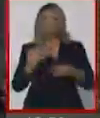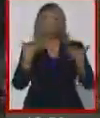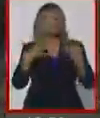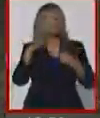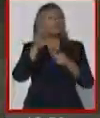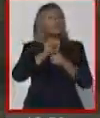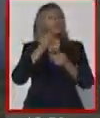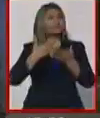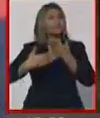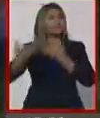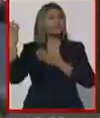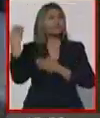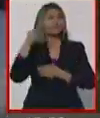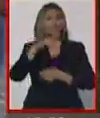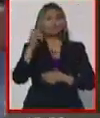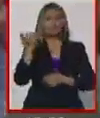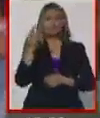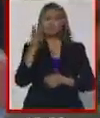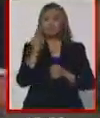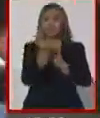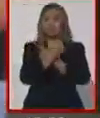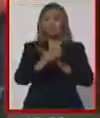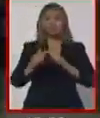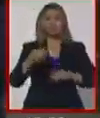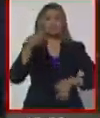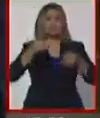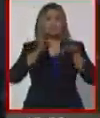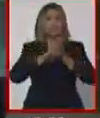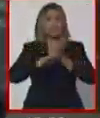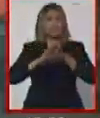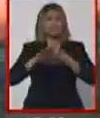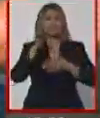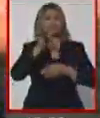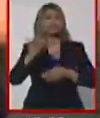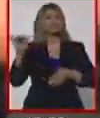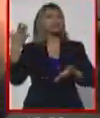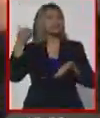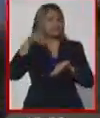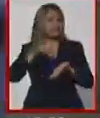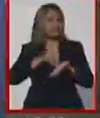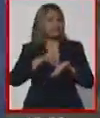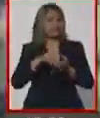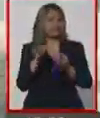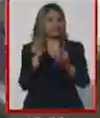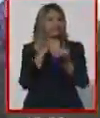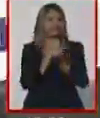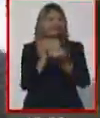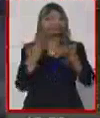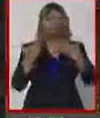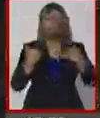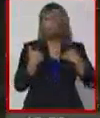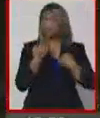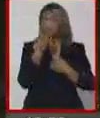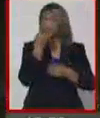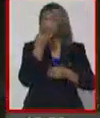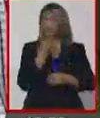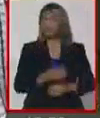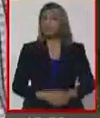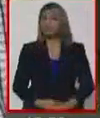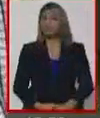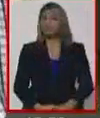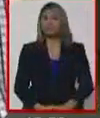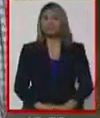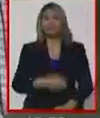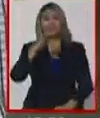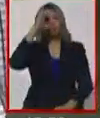había sido capturado el 2016, fue liberado por la justicia y ayer nuevamente fue encontrado en posesión de cocaína. Que